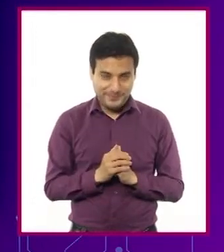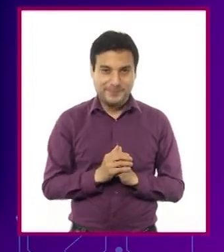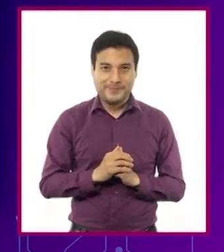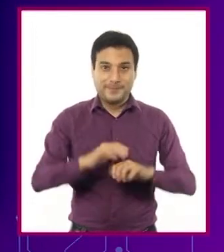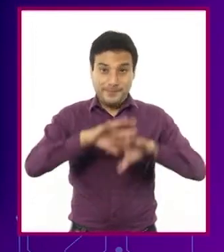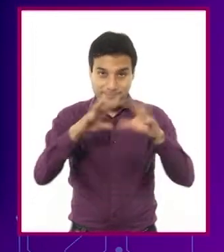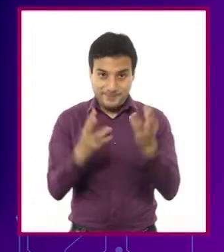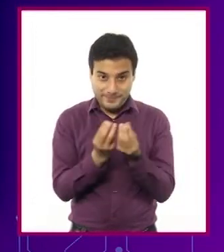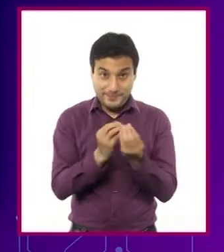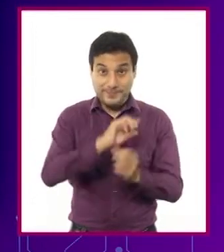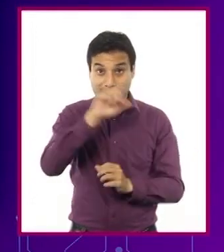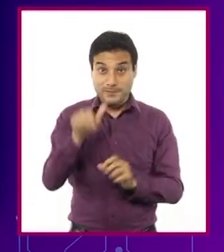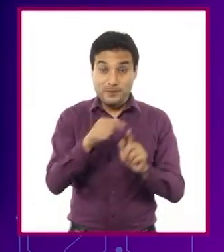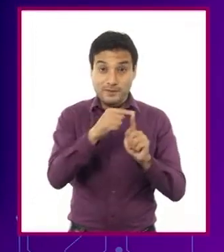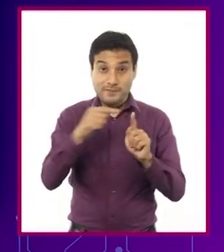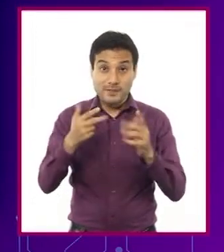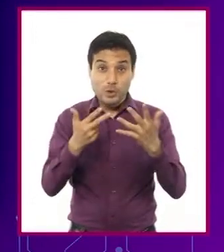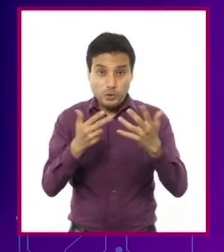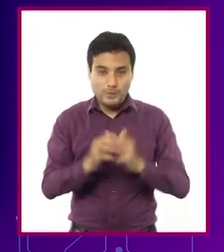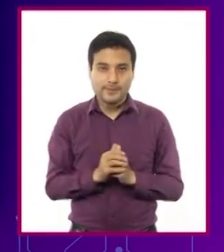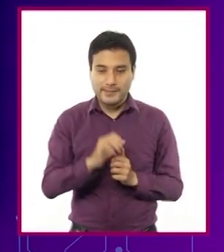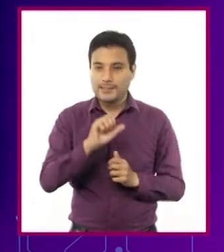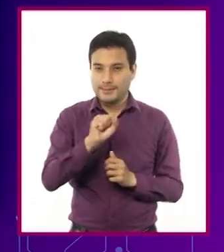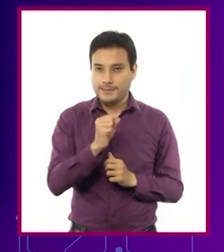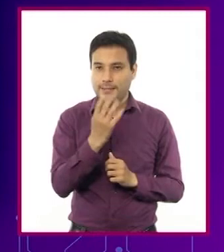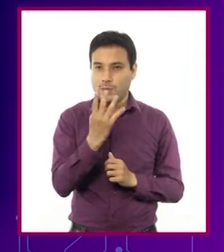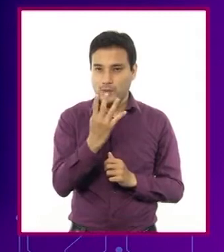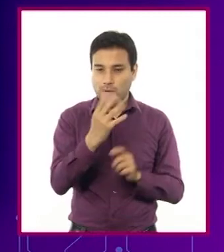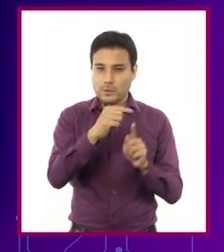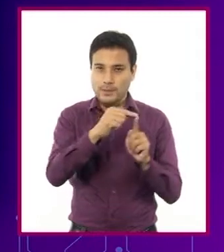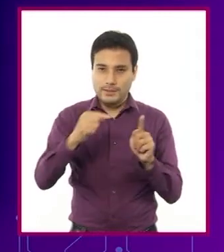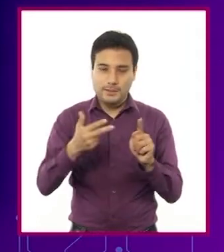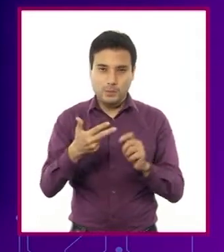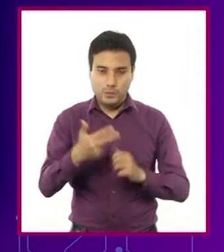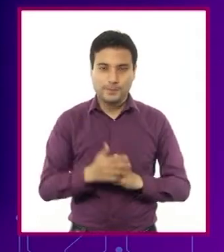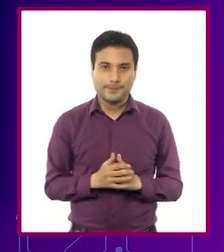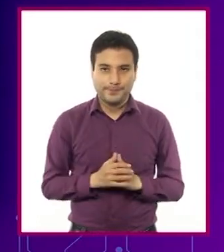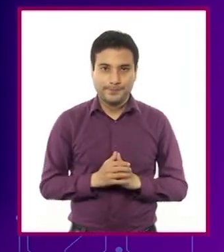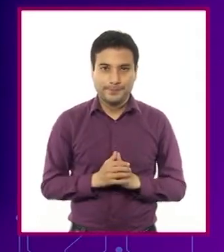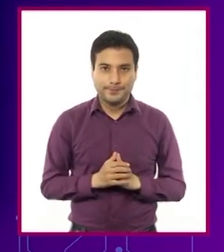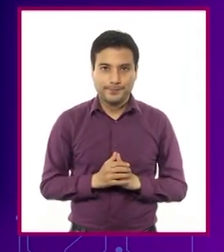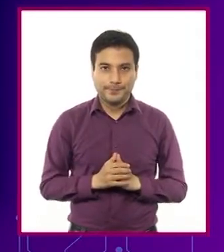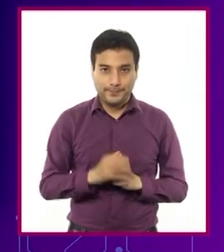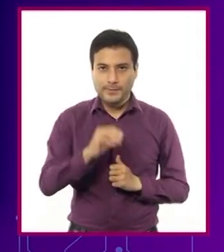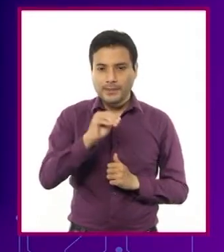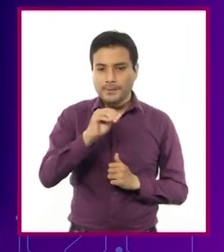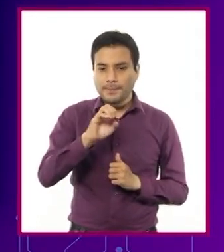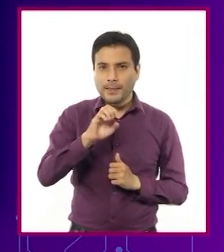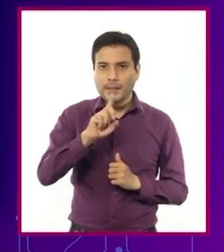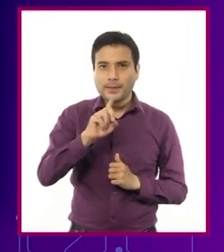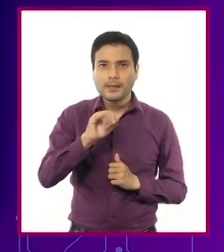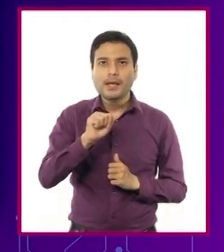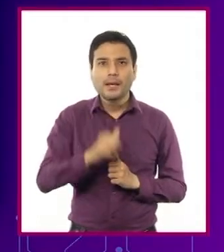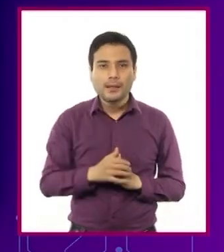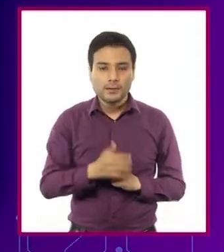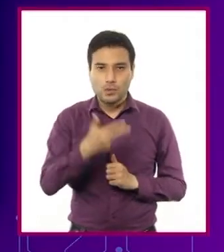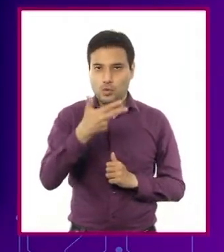entre 8 es igual a 64 entre 8. Así la media o promedio es de